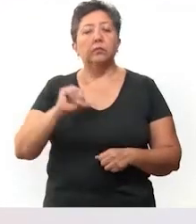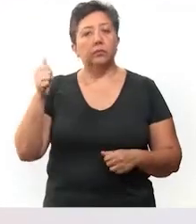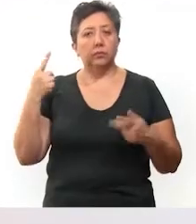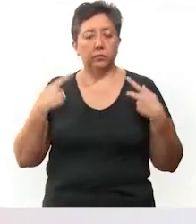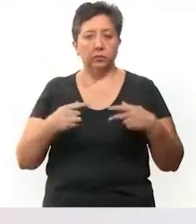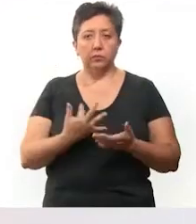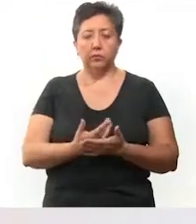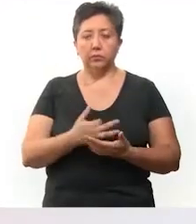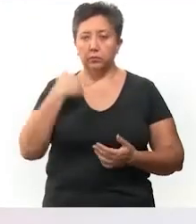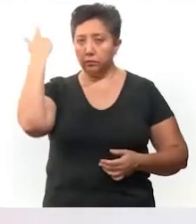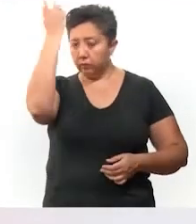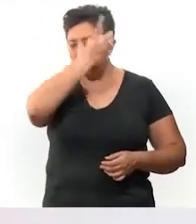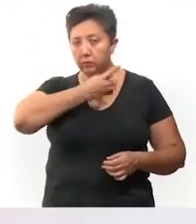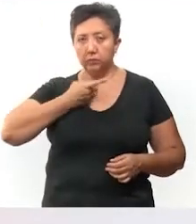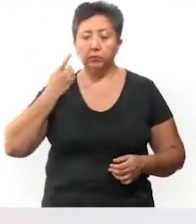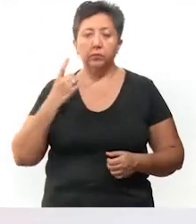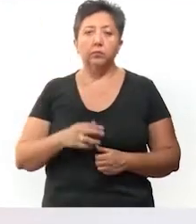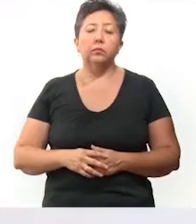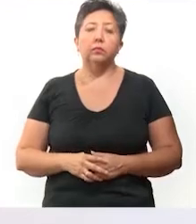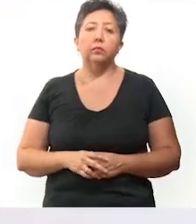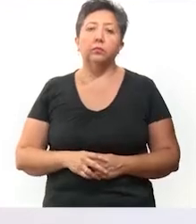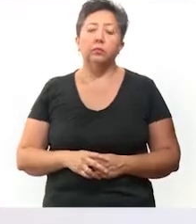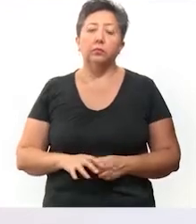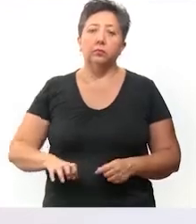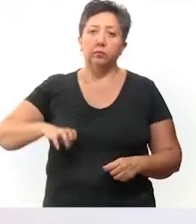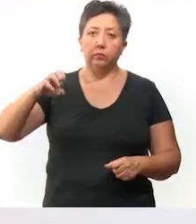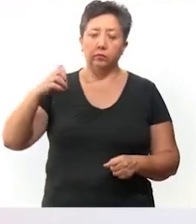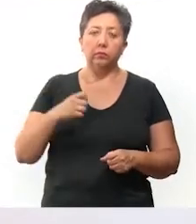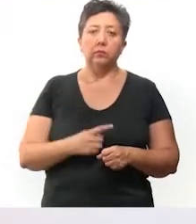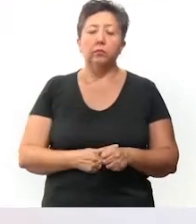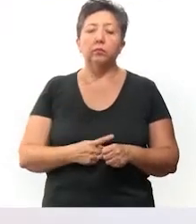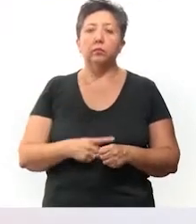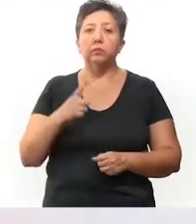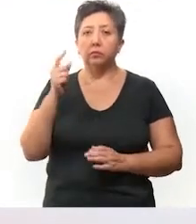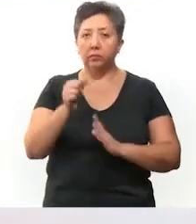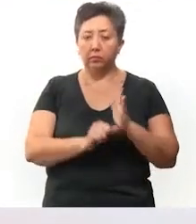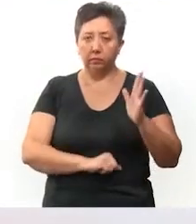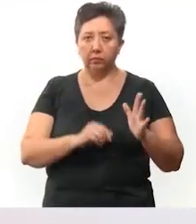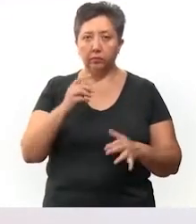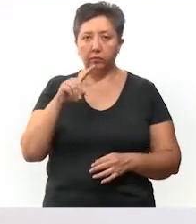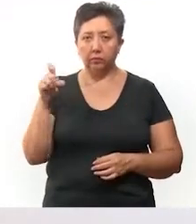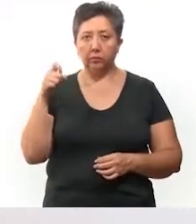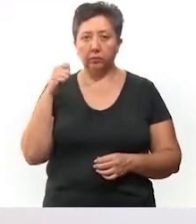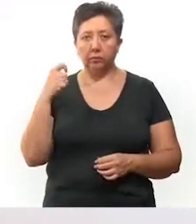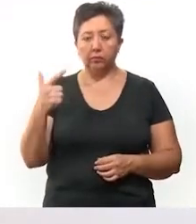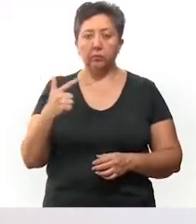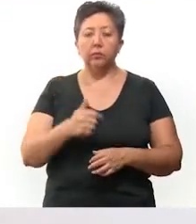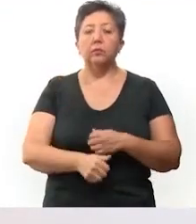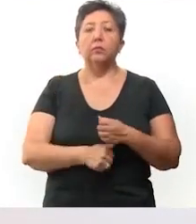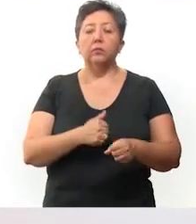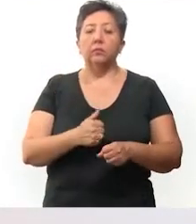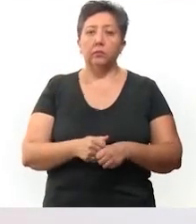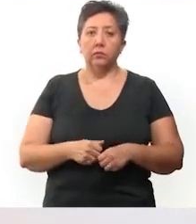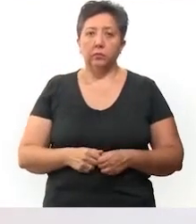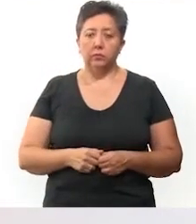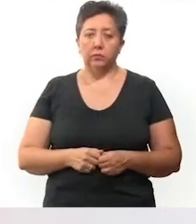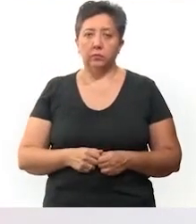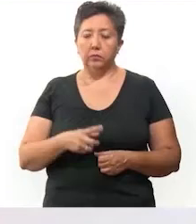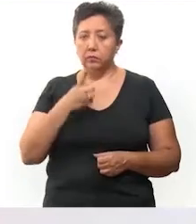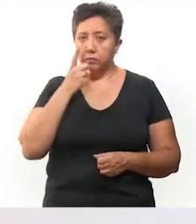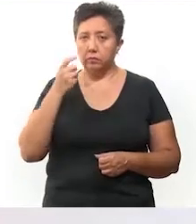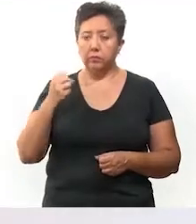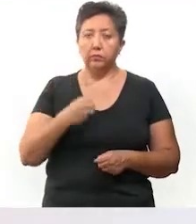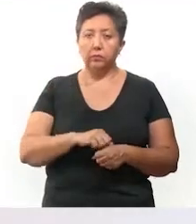Hay otros pacientes a la espera de diagnóstico. El rango de edad de los casos es de 1 mes a 107 años.